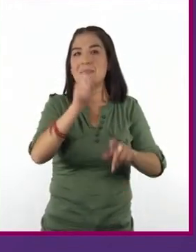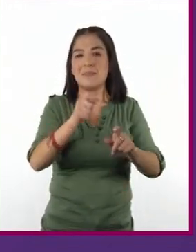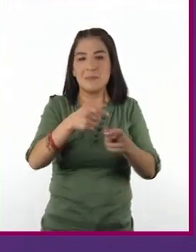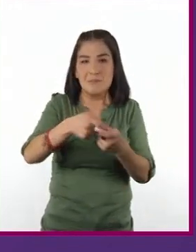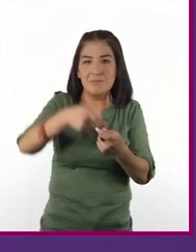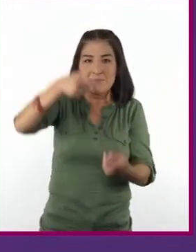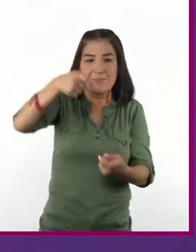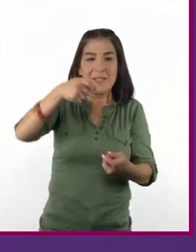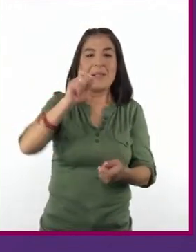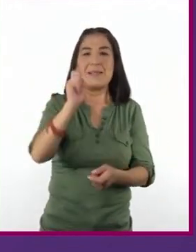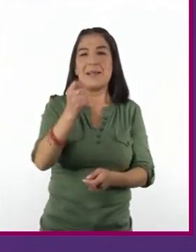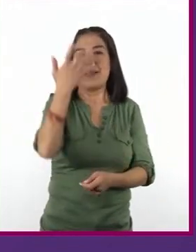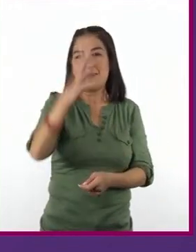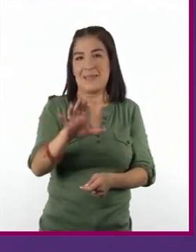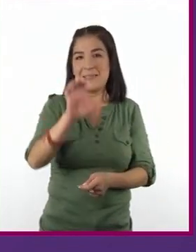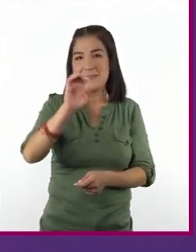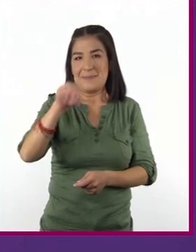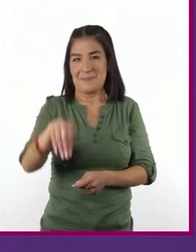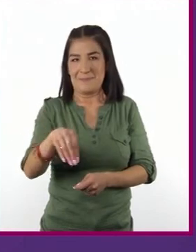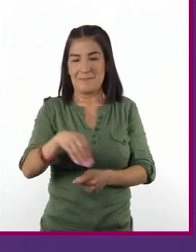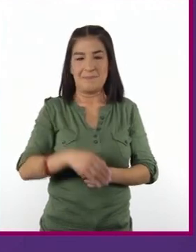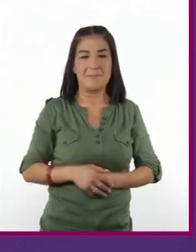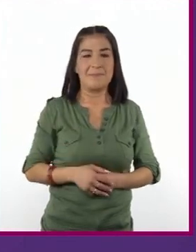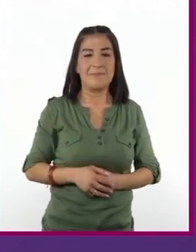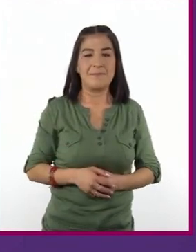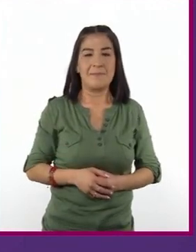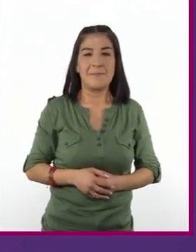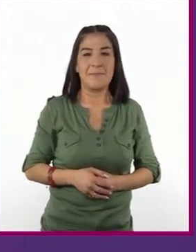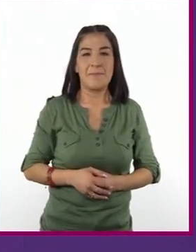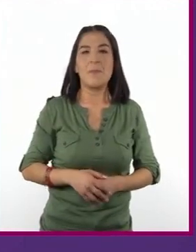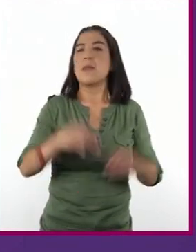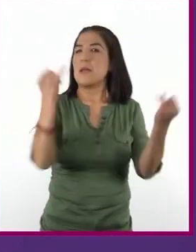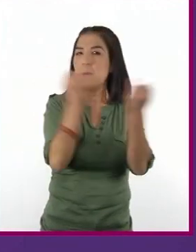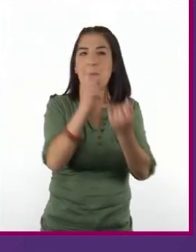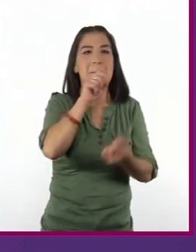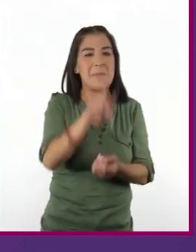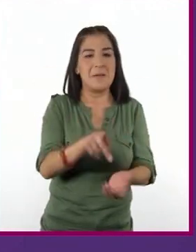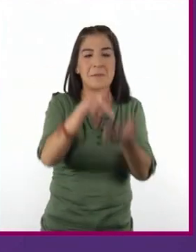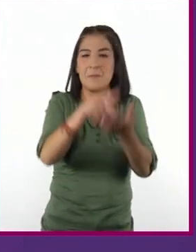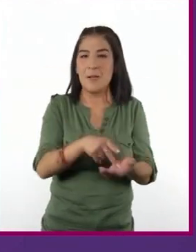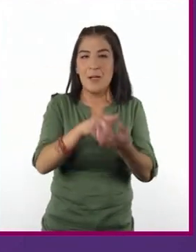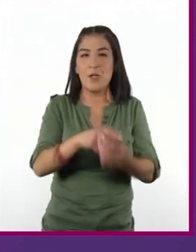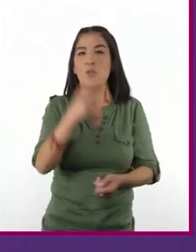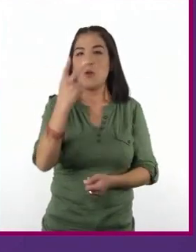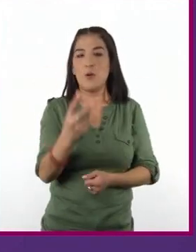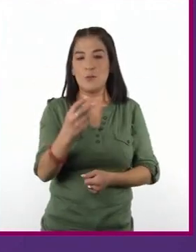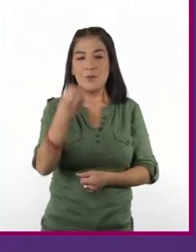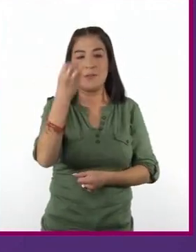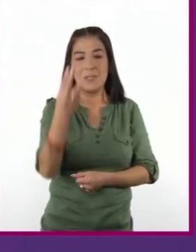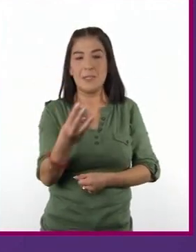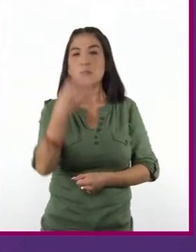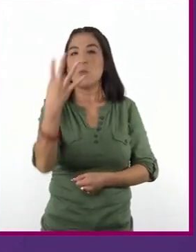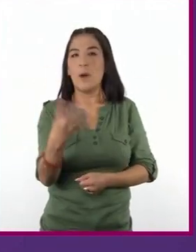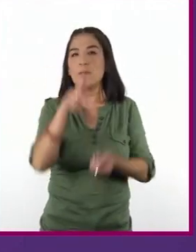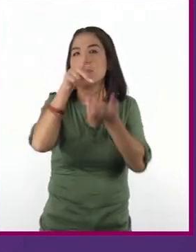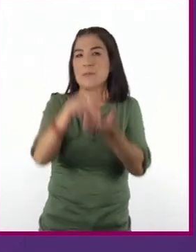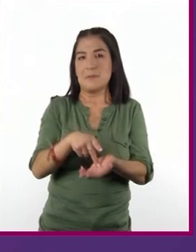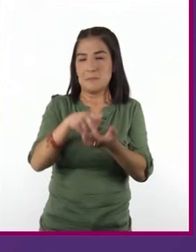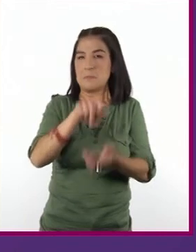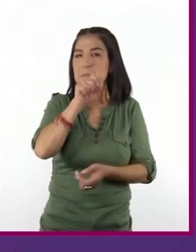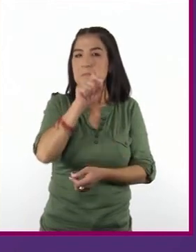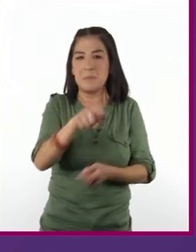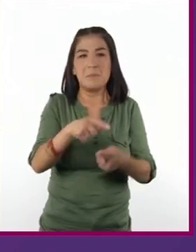tenemos que ahora es igual a 10 centímetros. Hacemos lo mismo con pesas de 2, 3 y 4 kilogramos,